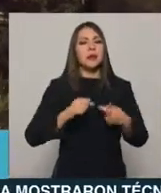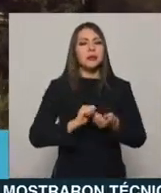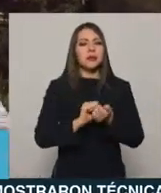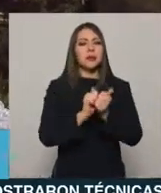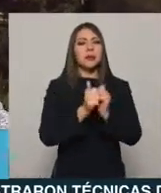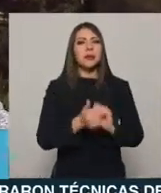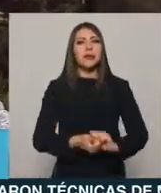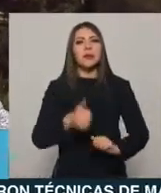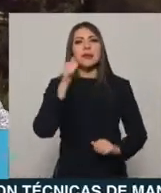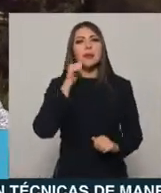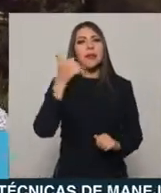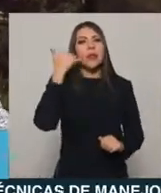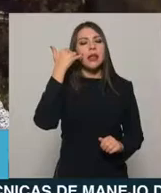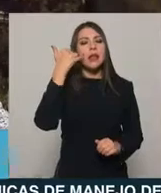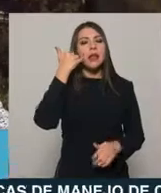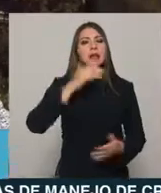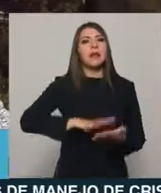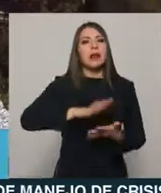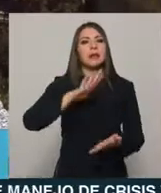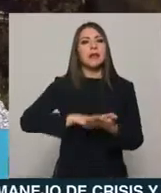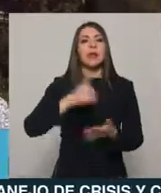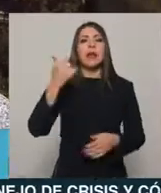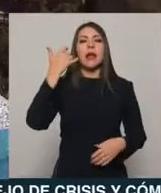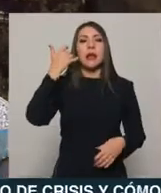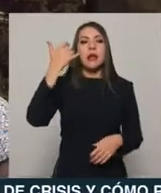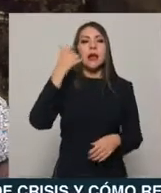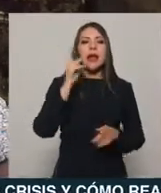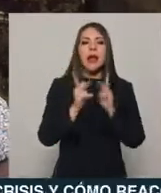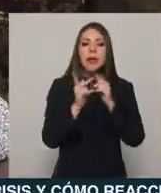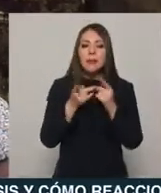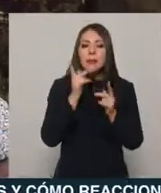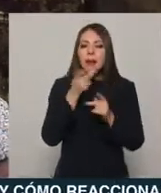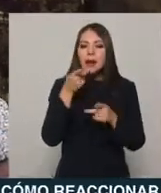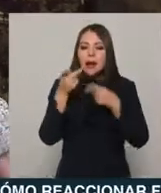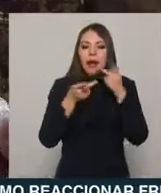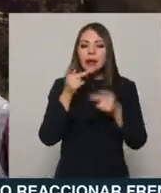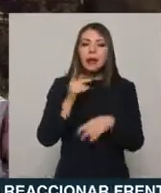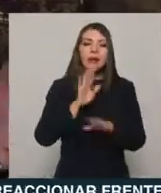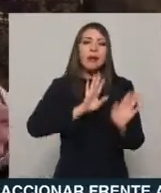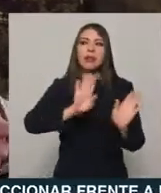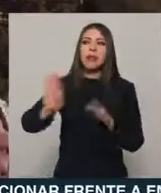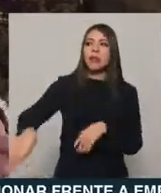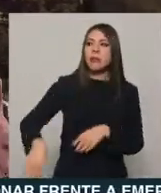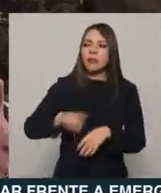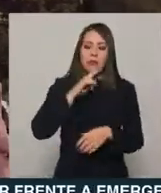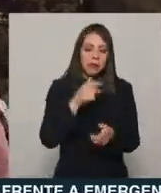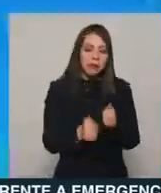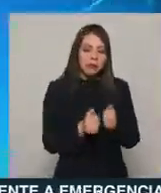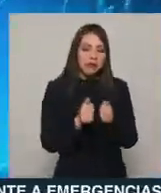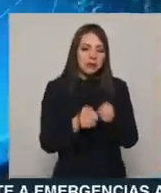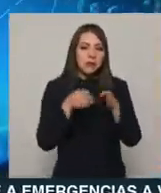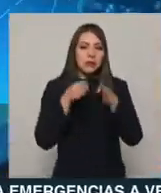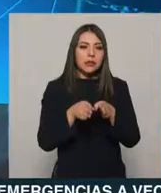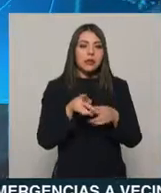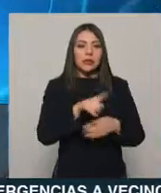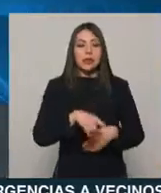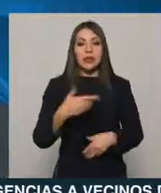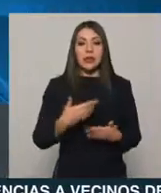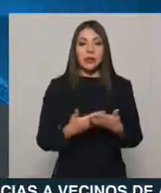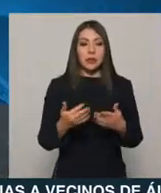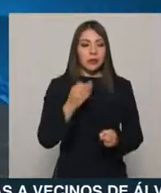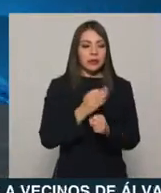el teléfono en lugar de hablar, no quieren tener un contacto visual y lo que se procura en